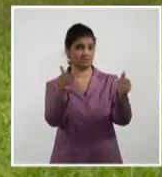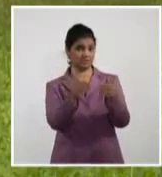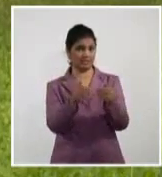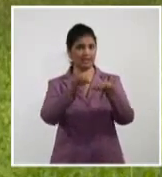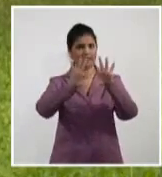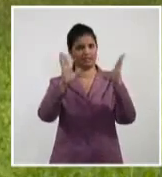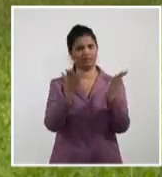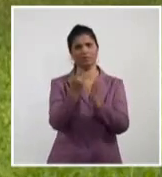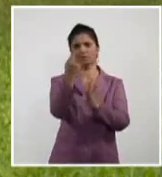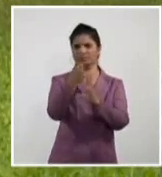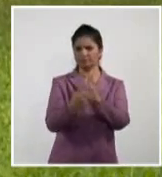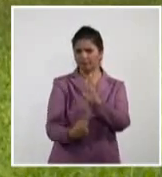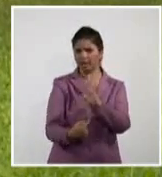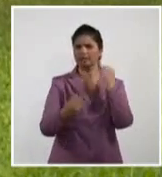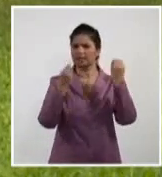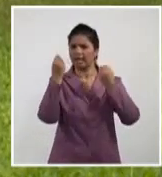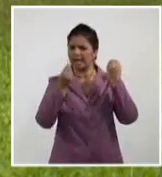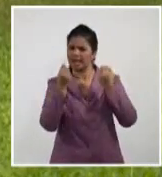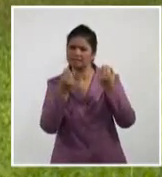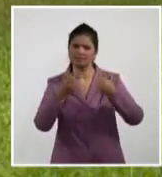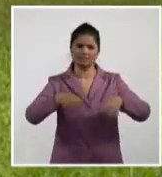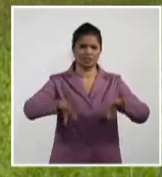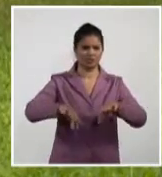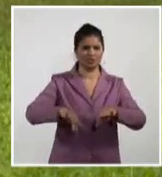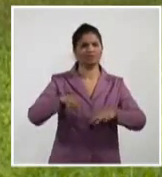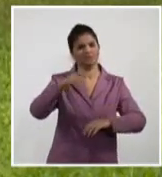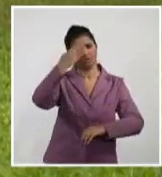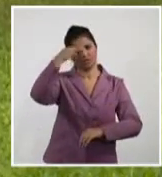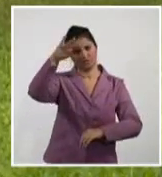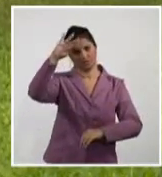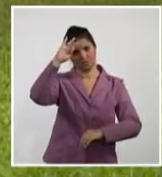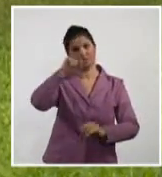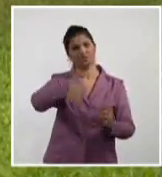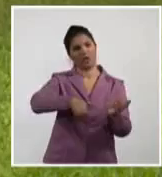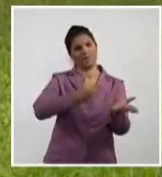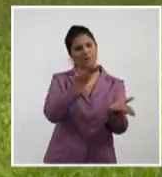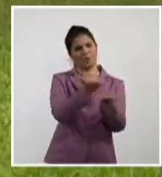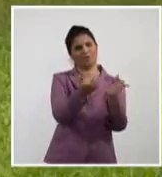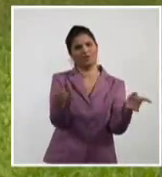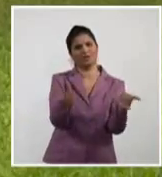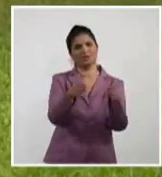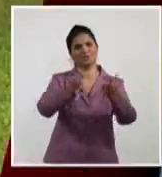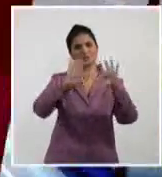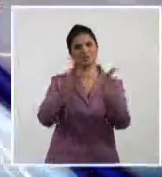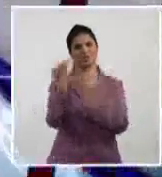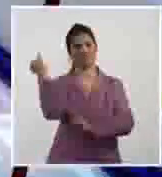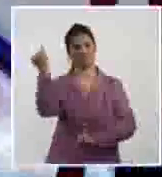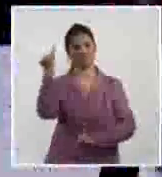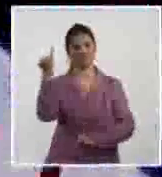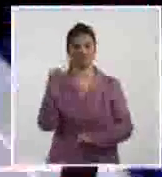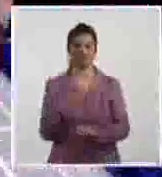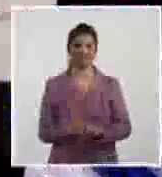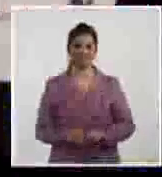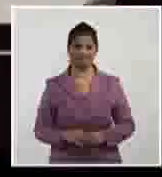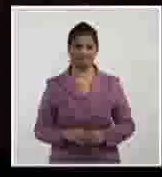mundo pone en contexto nuestra propuesta de resumen internacional. Acompáñenos.